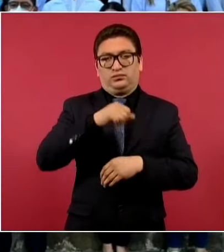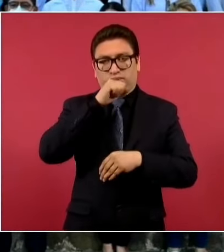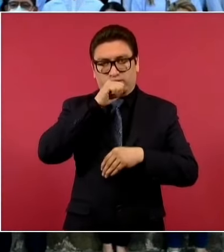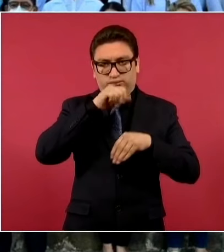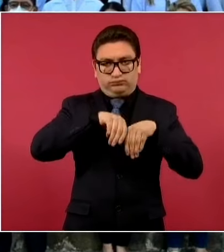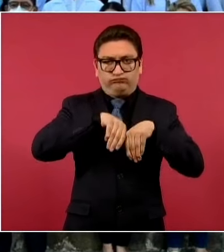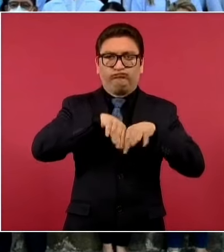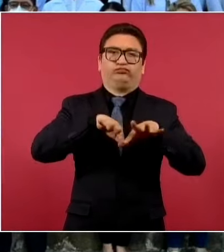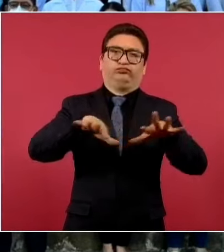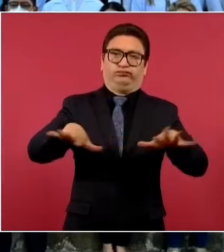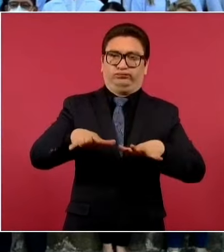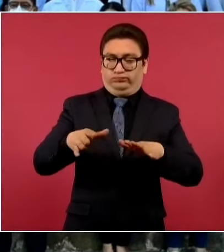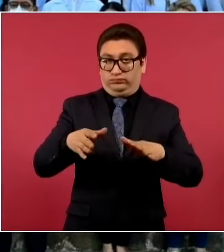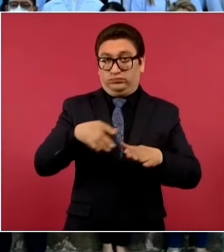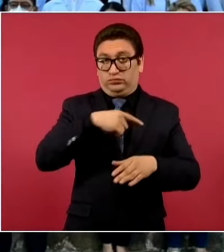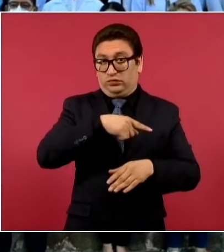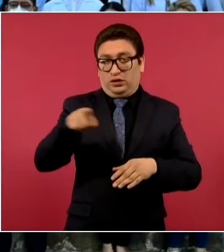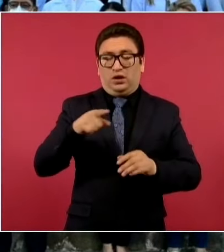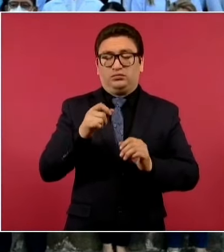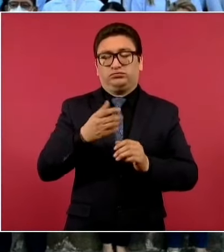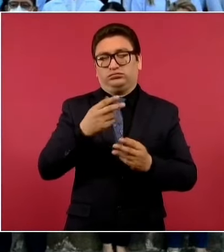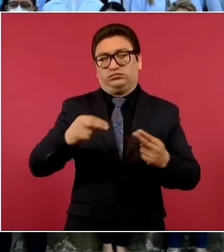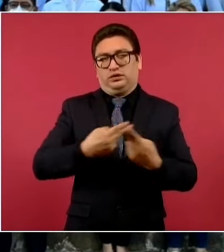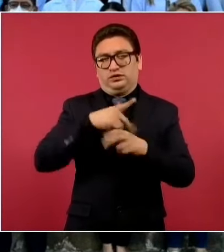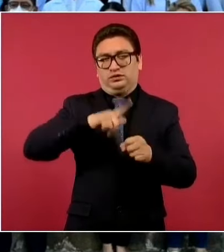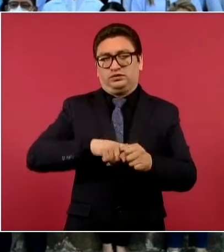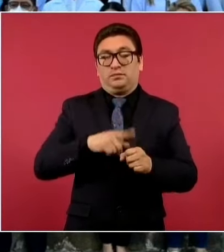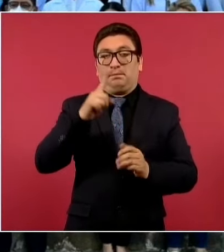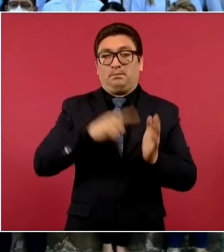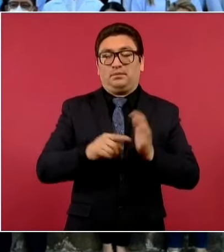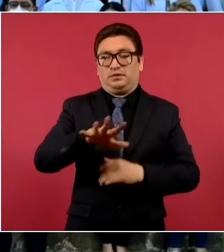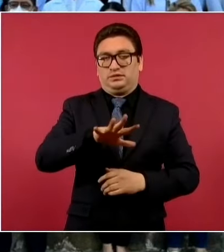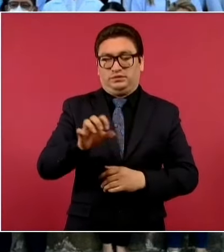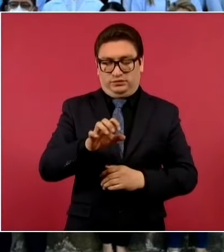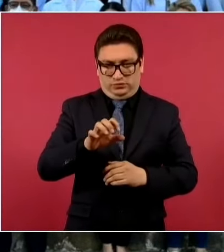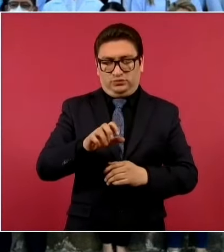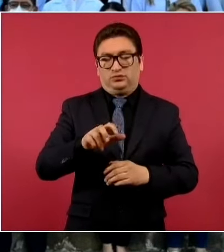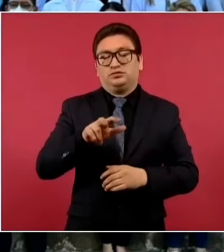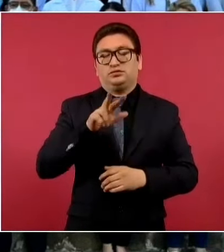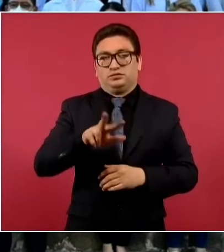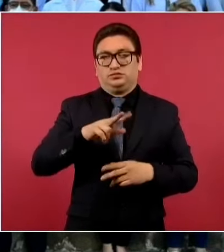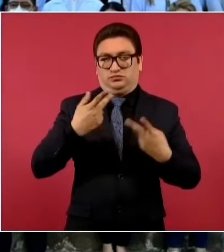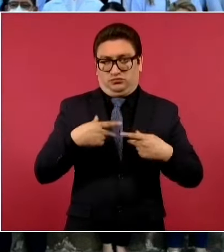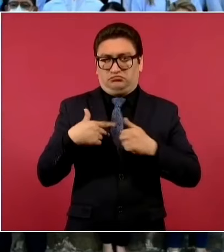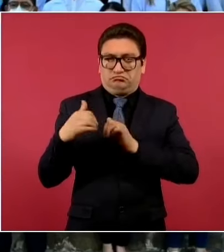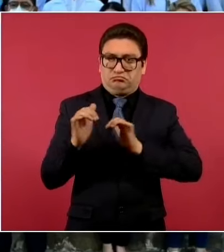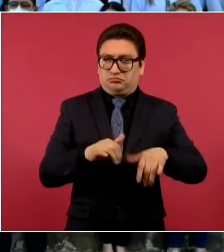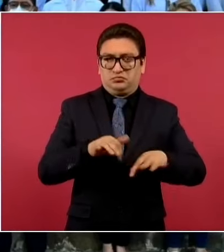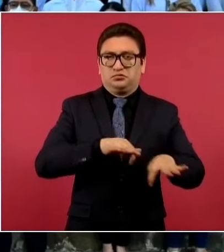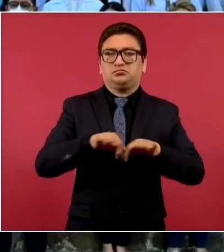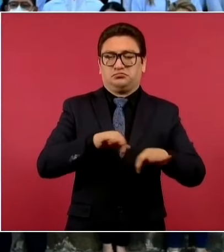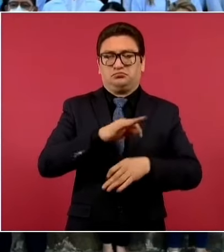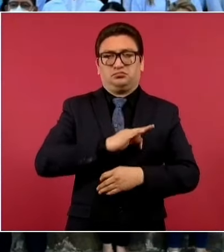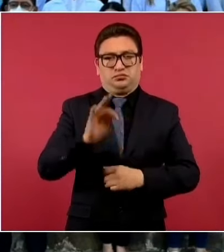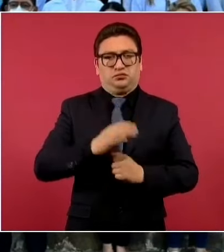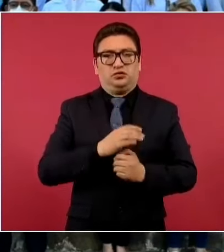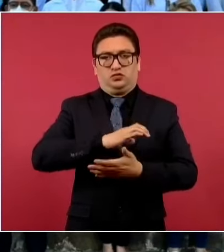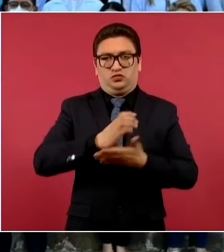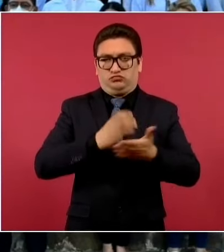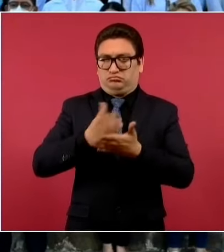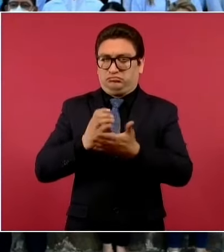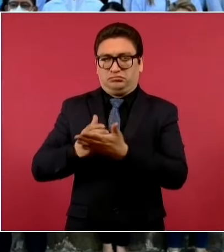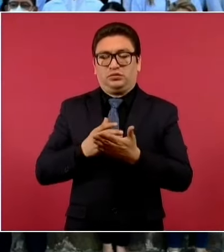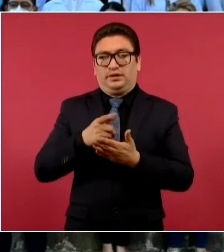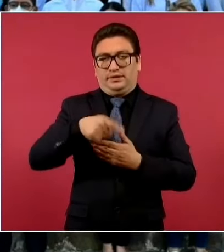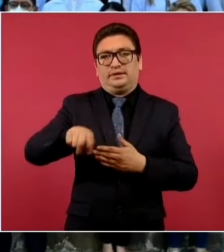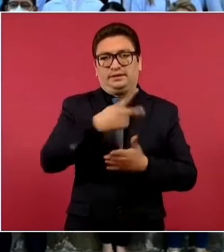de reclutamiento en la que se logró contratar a 1,518 especialistas. Aquí algo que hay que destacar es que se lograron cubrir